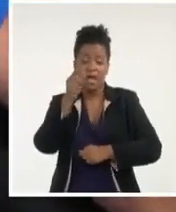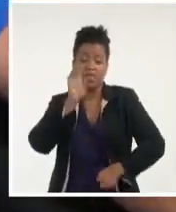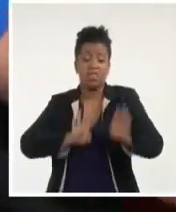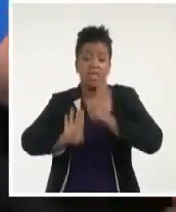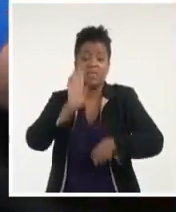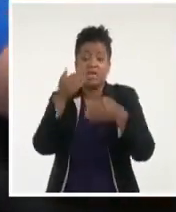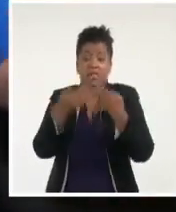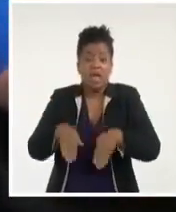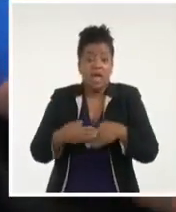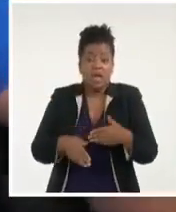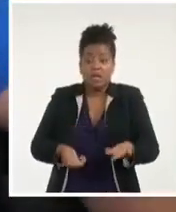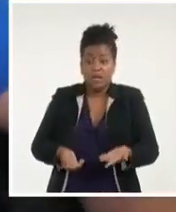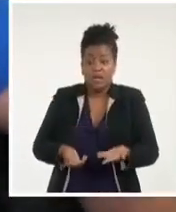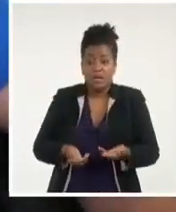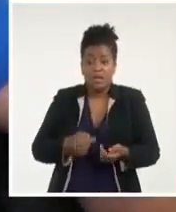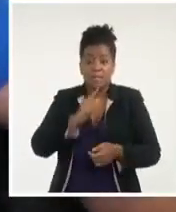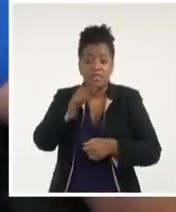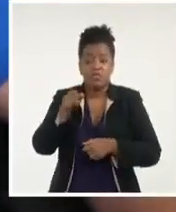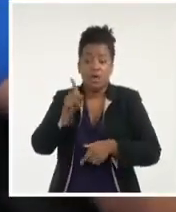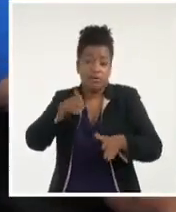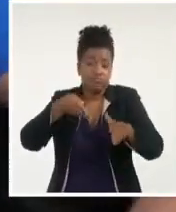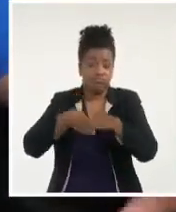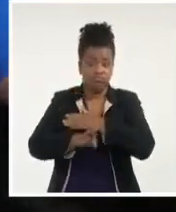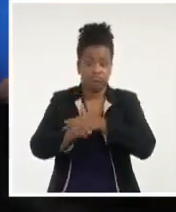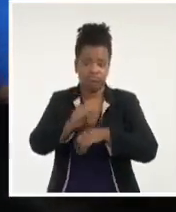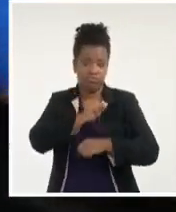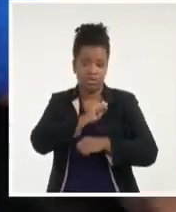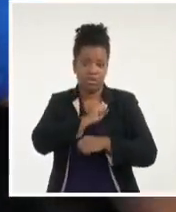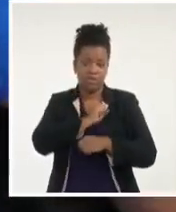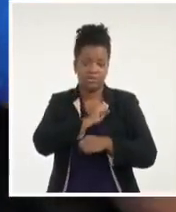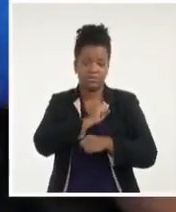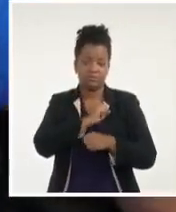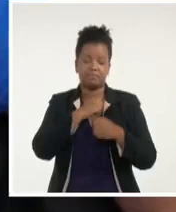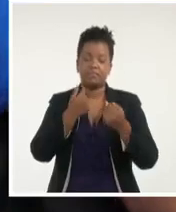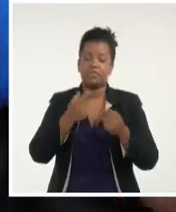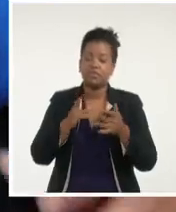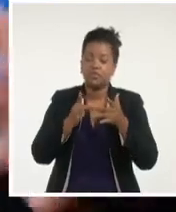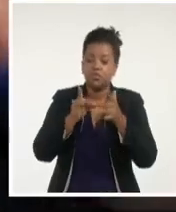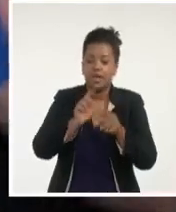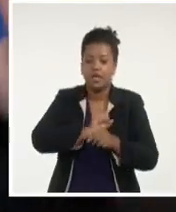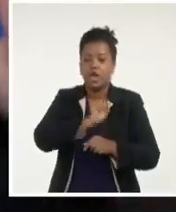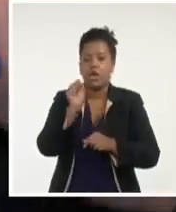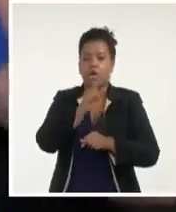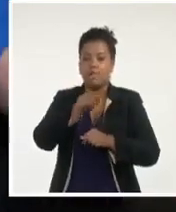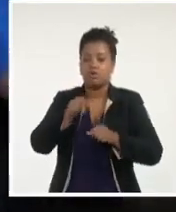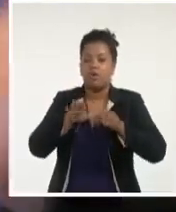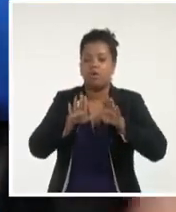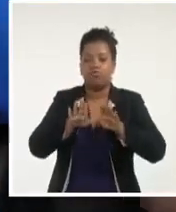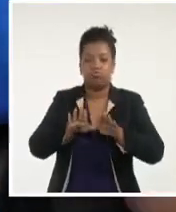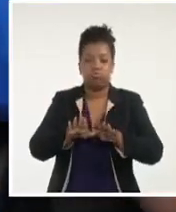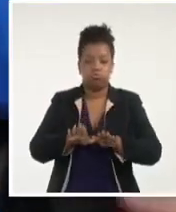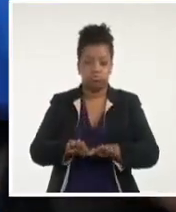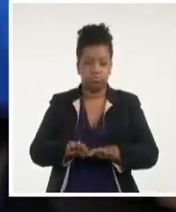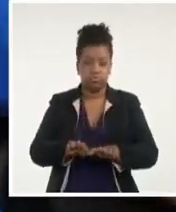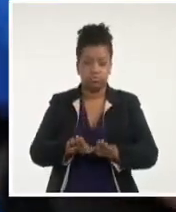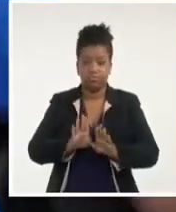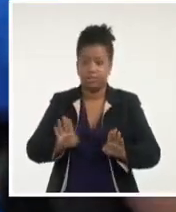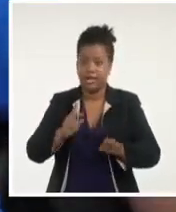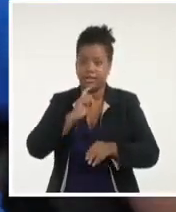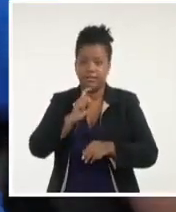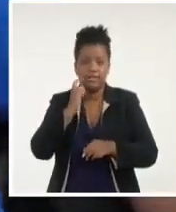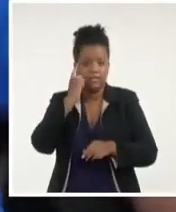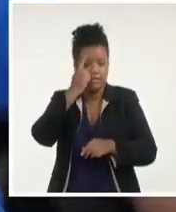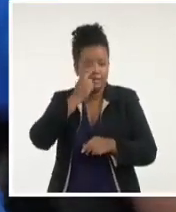calle allí, que ellos no pudieran avanzar ni pasar. Y bueno, logramos detener un poco hasta que ya no me permitió más. Mis compañeros me